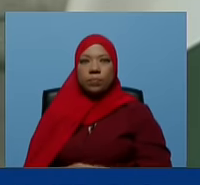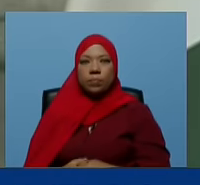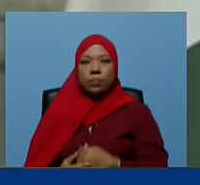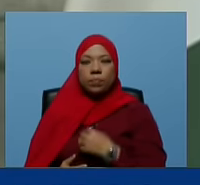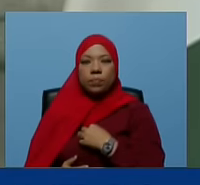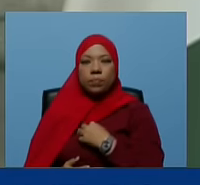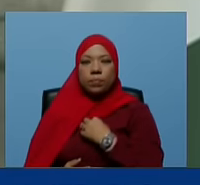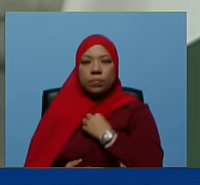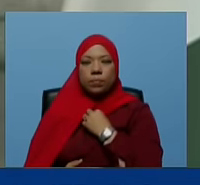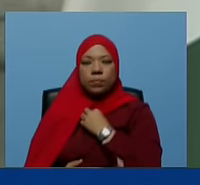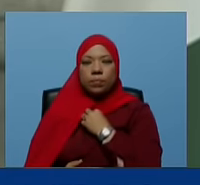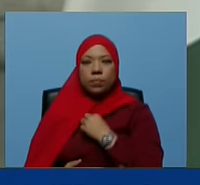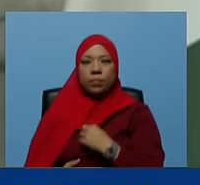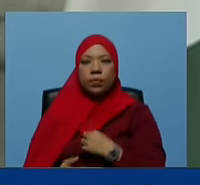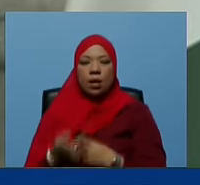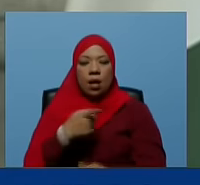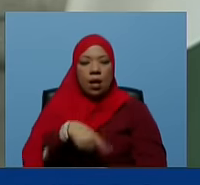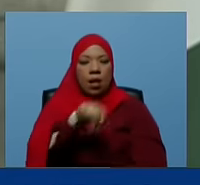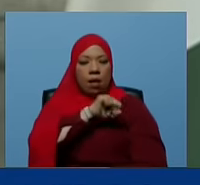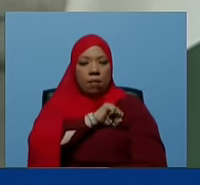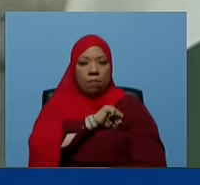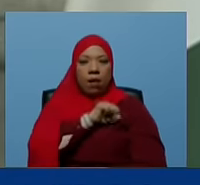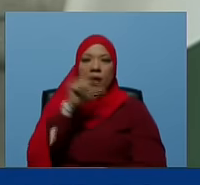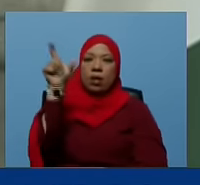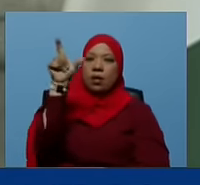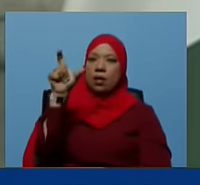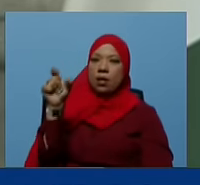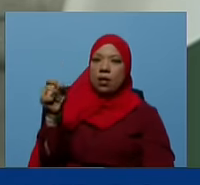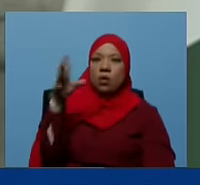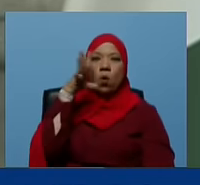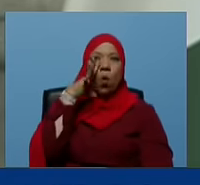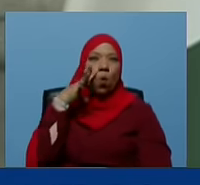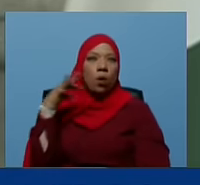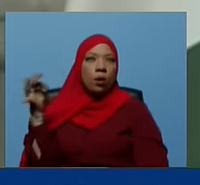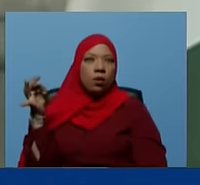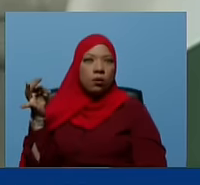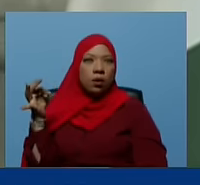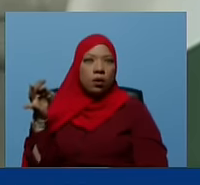Inversionistas de España, Italia, Francia y Europa,